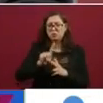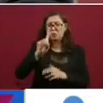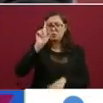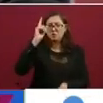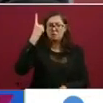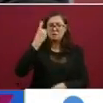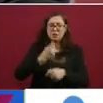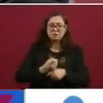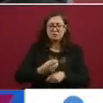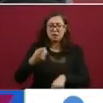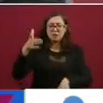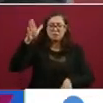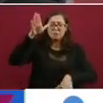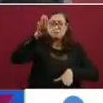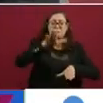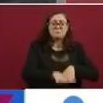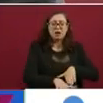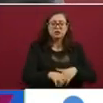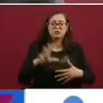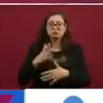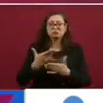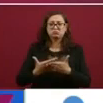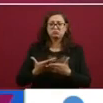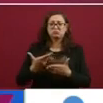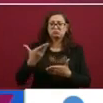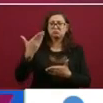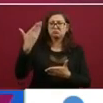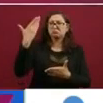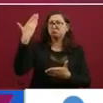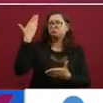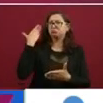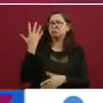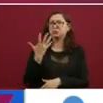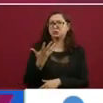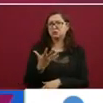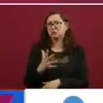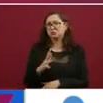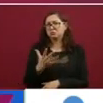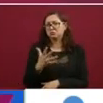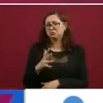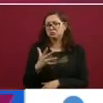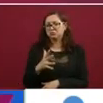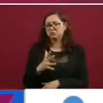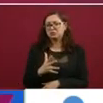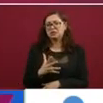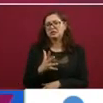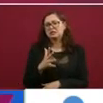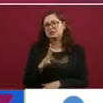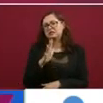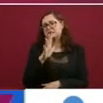Pues desde hace alrededor de